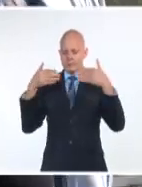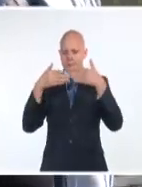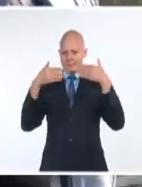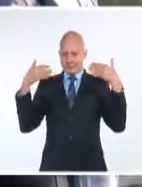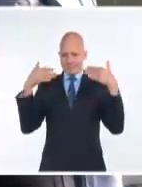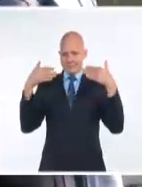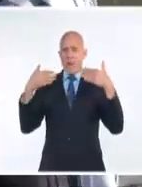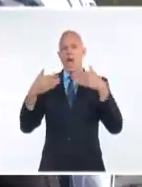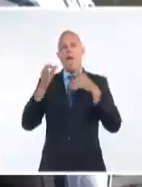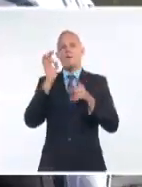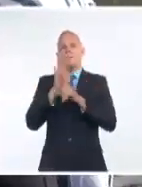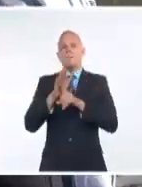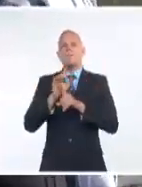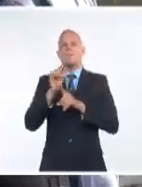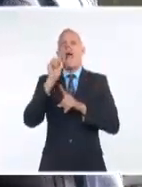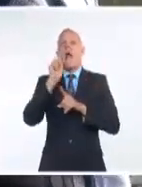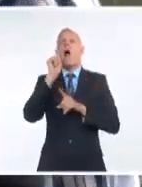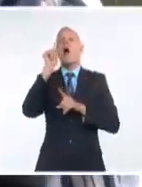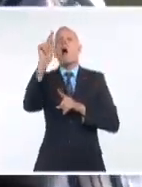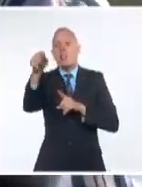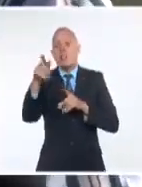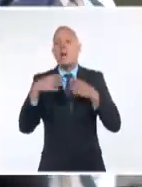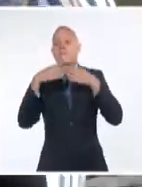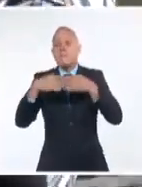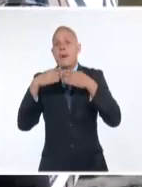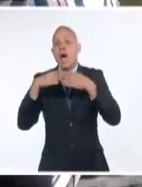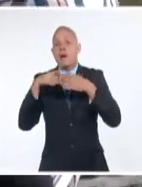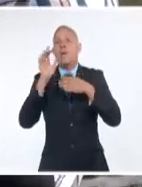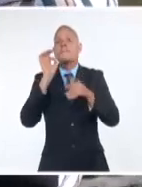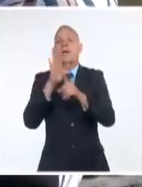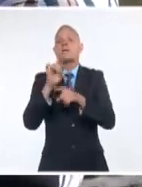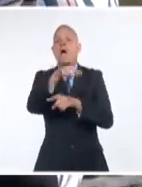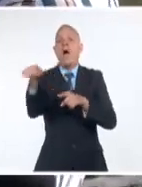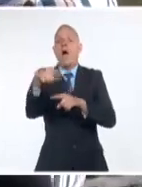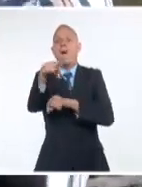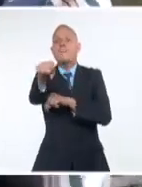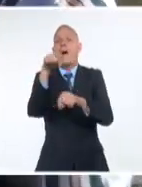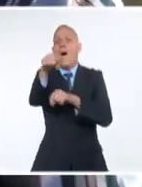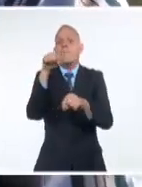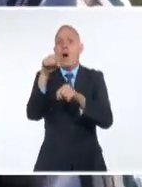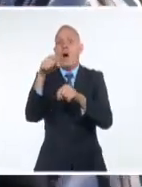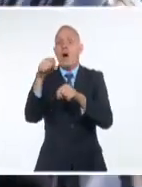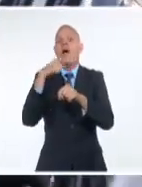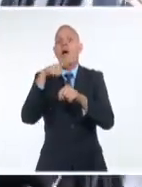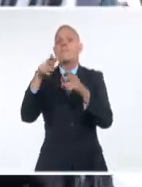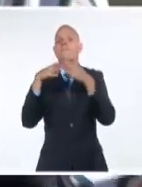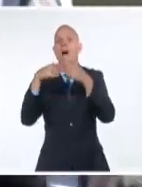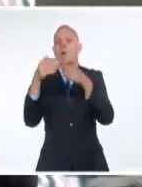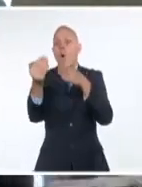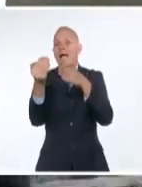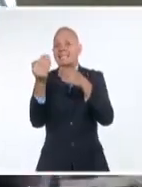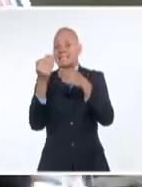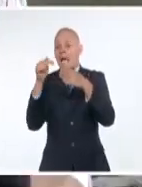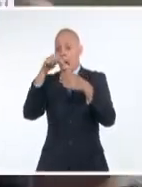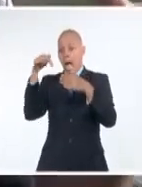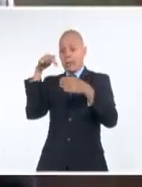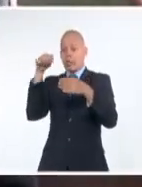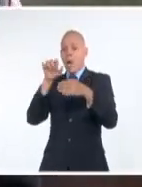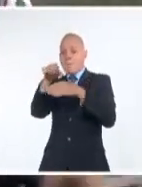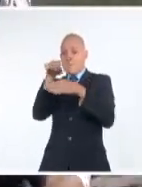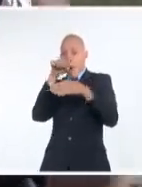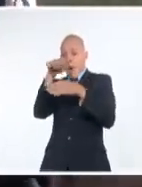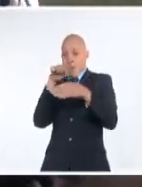estableció, una segunda barrera, unos 5 kilómetros, y una tercera más cercana, menos de 5 kilómetros, en las cuales incidían